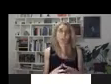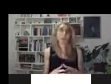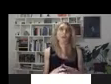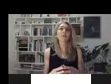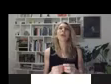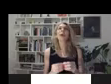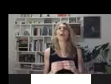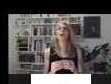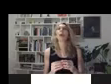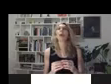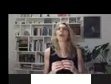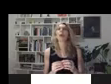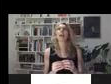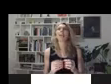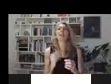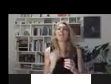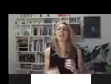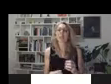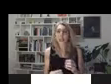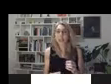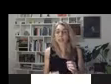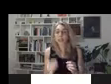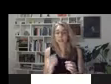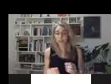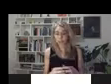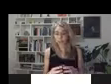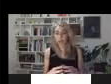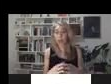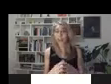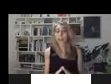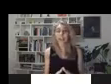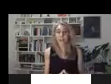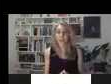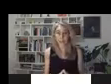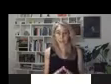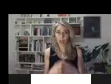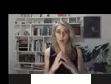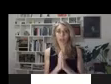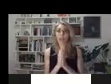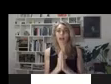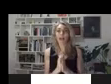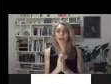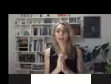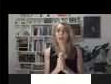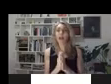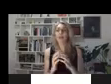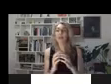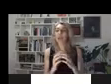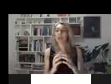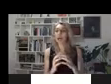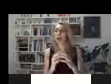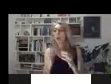esto? Bueno, es importante que a la hora de dar el precio de la obra de arte